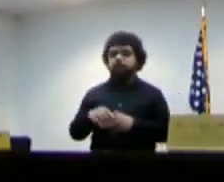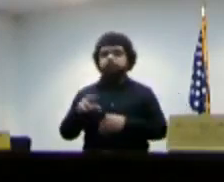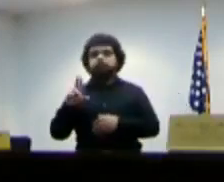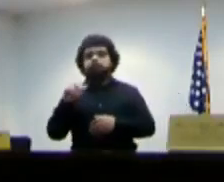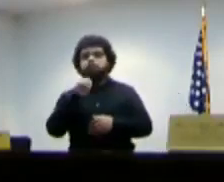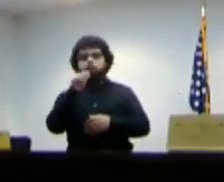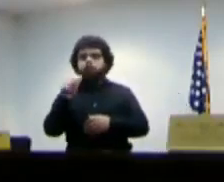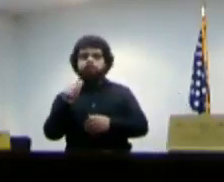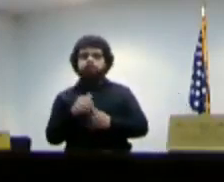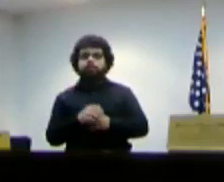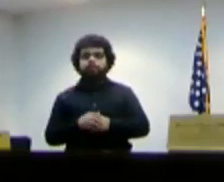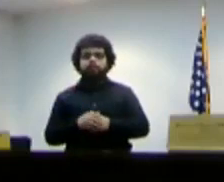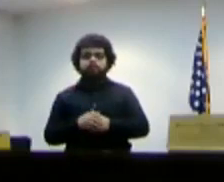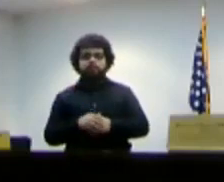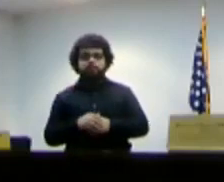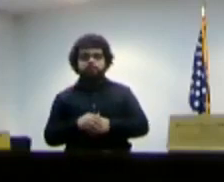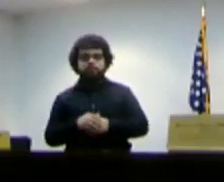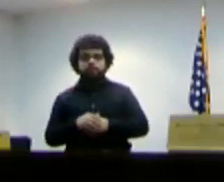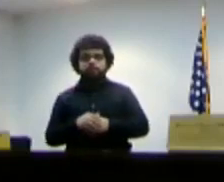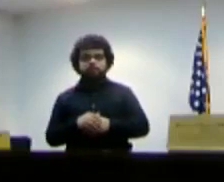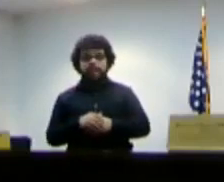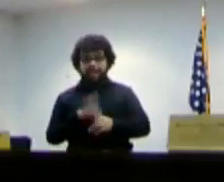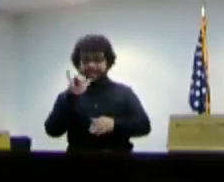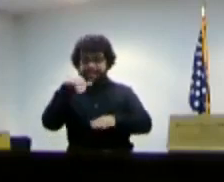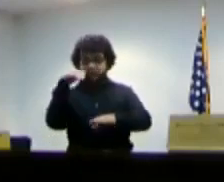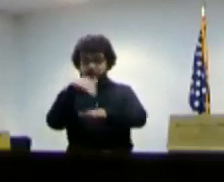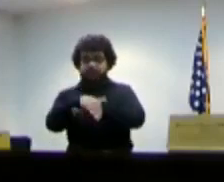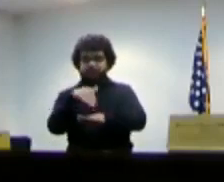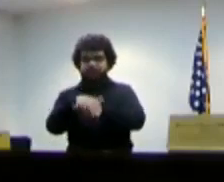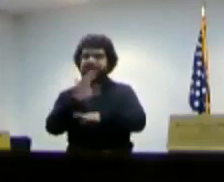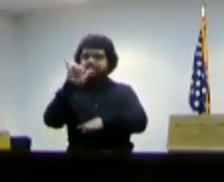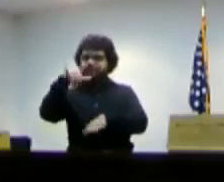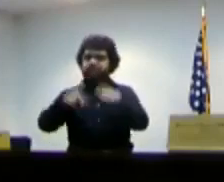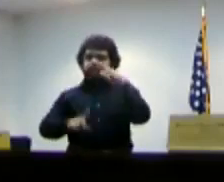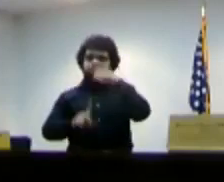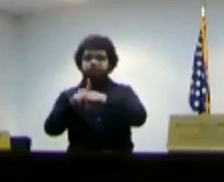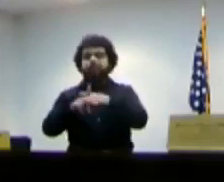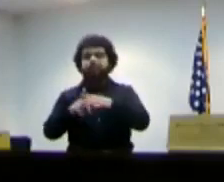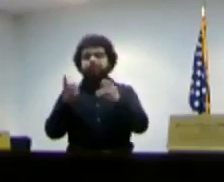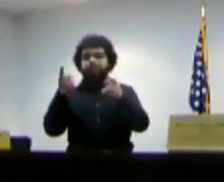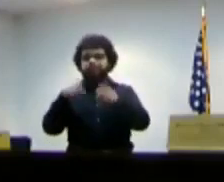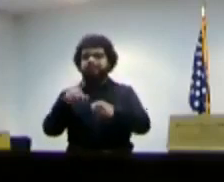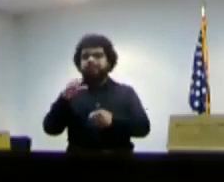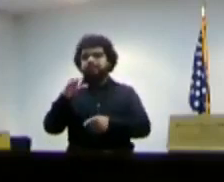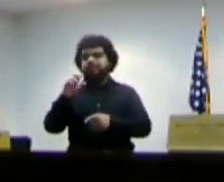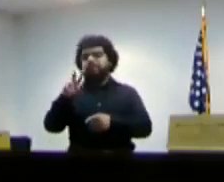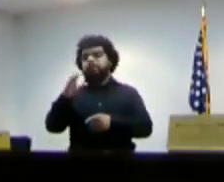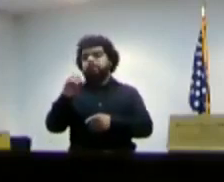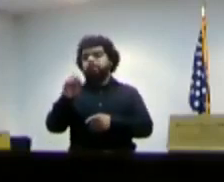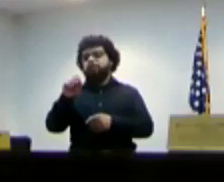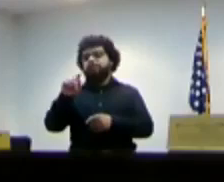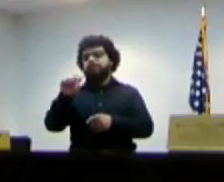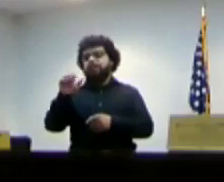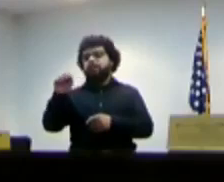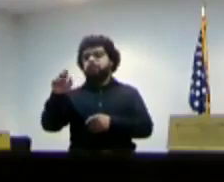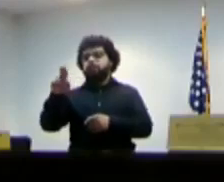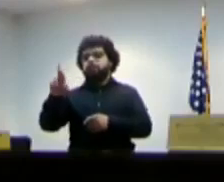En la noche de ese mismo evento fue que surgió el evento de Costa Azul. Que entonces se averió.